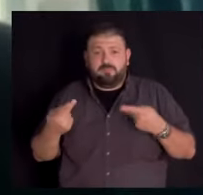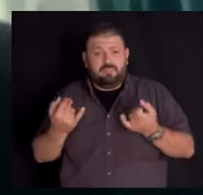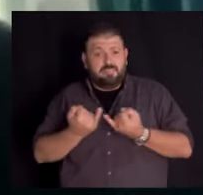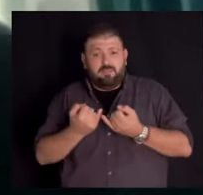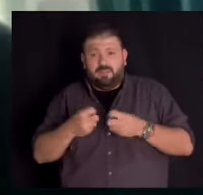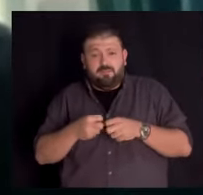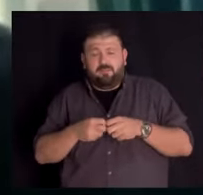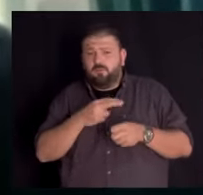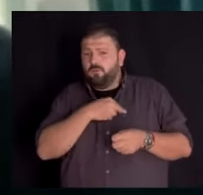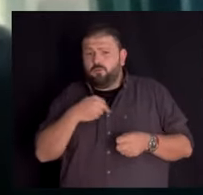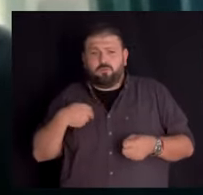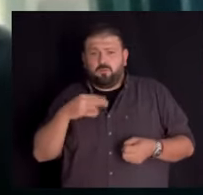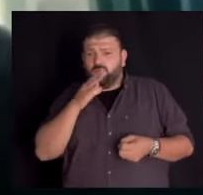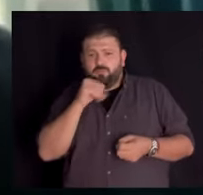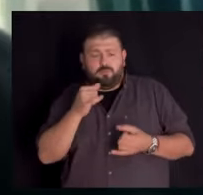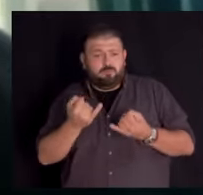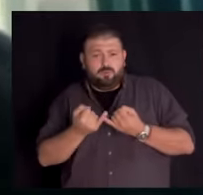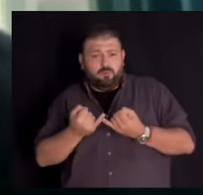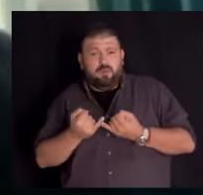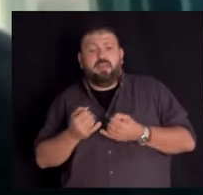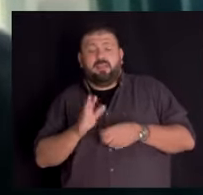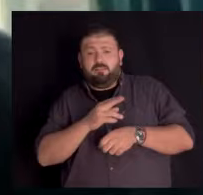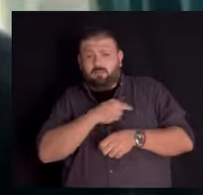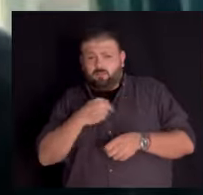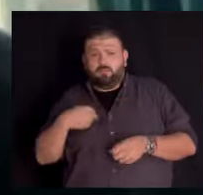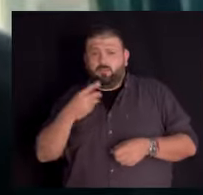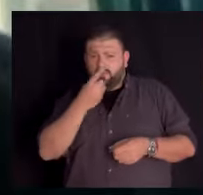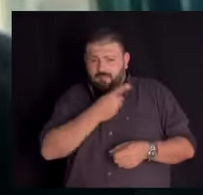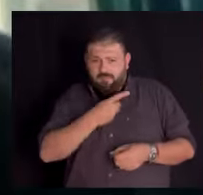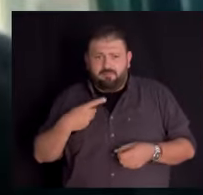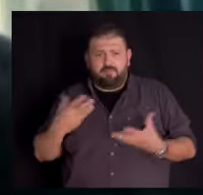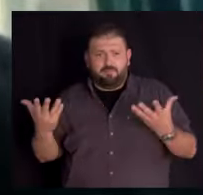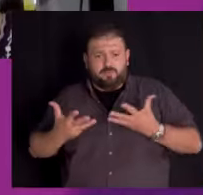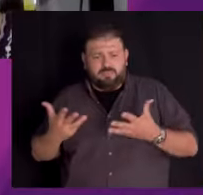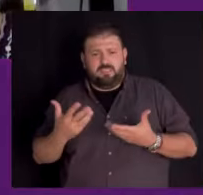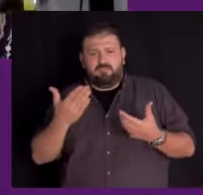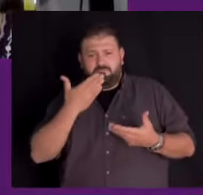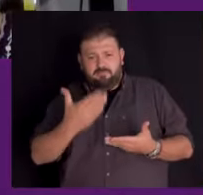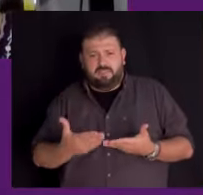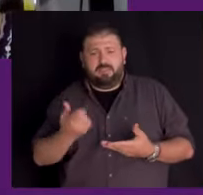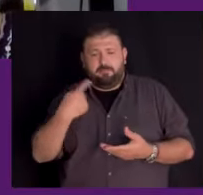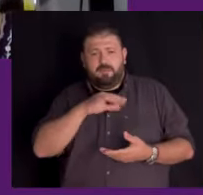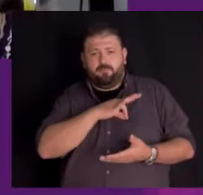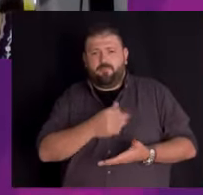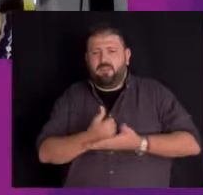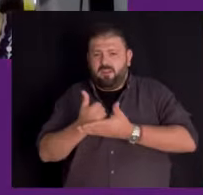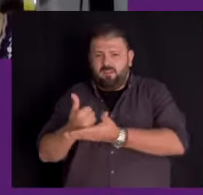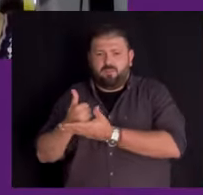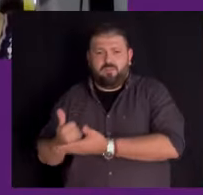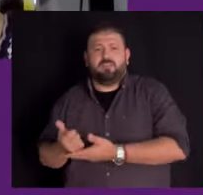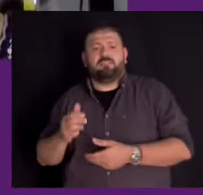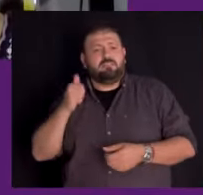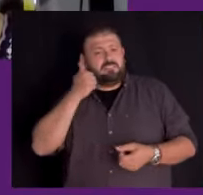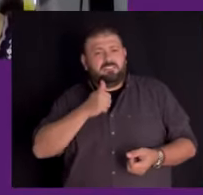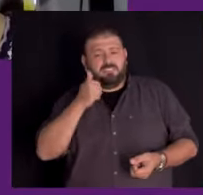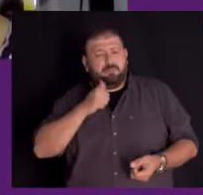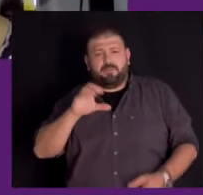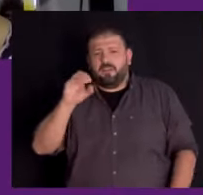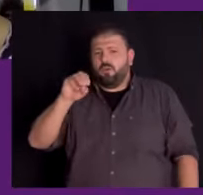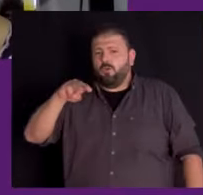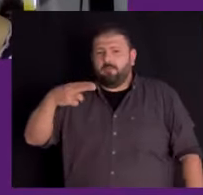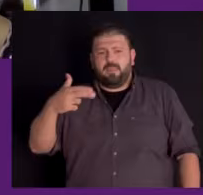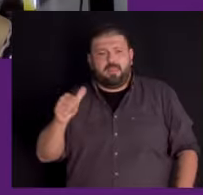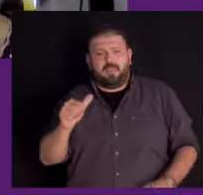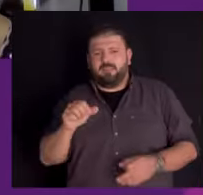no podemos andar nosotros igual ni debemos, porque si no, ¿cómo le vas a ayudar? ¿Sí? Entonces, los omegas es una